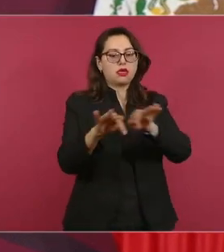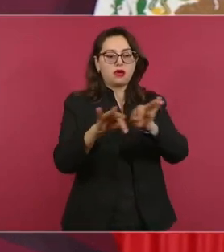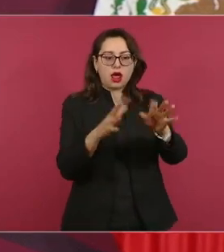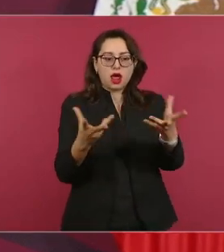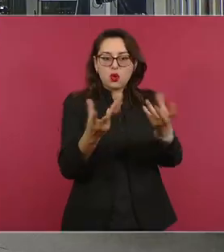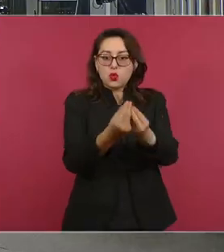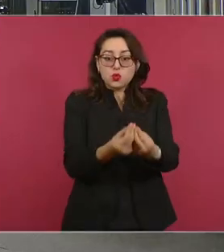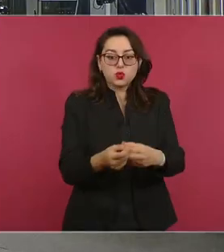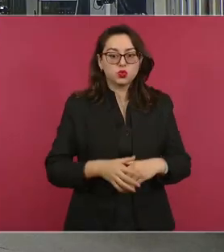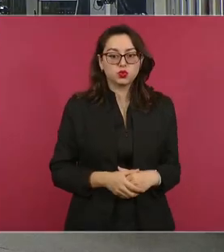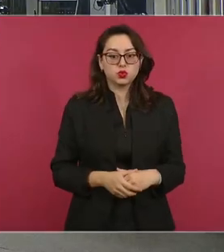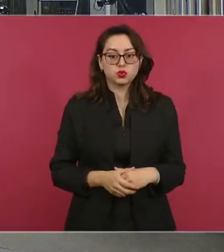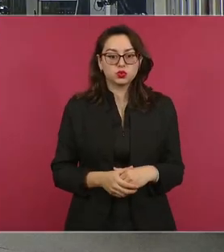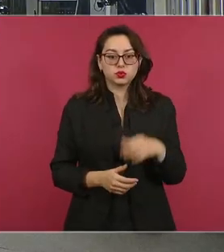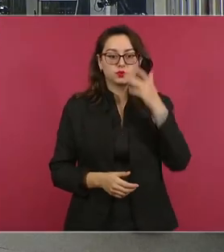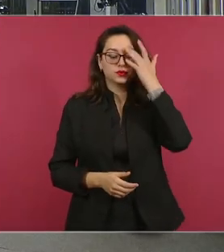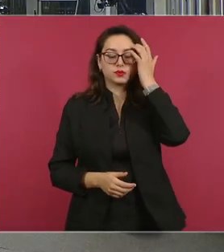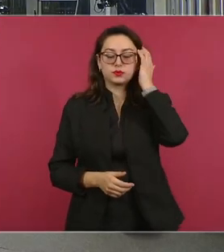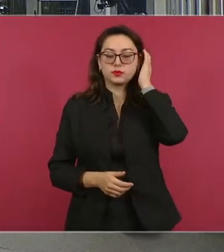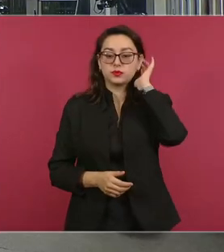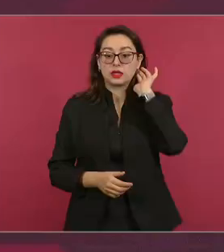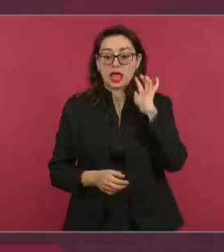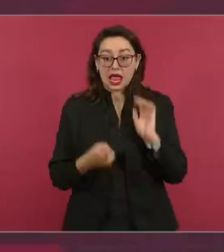O sea, esa